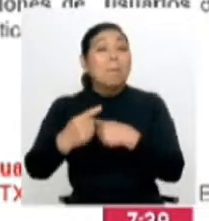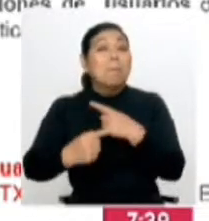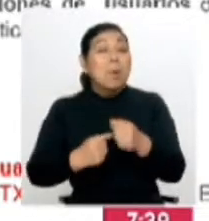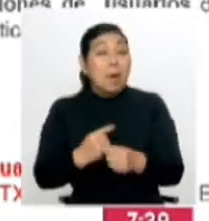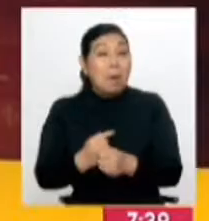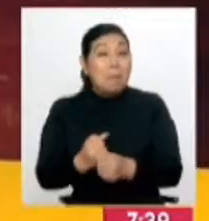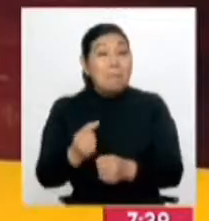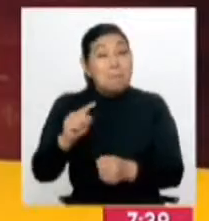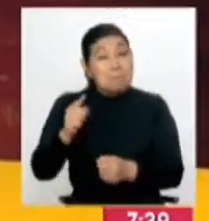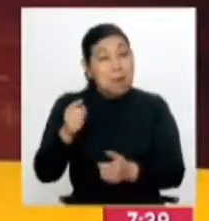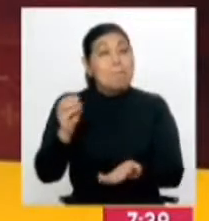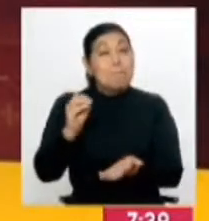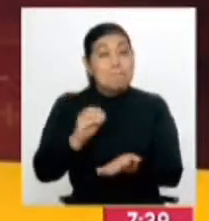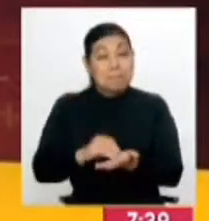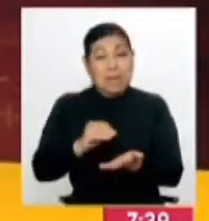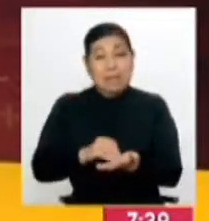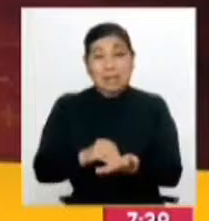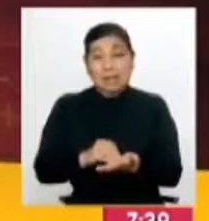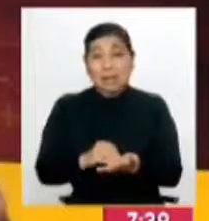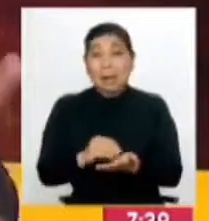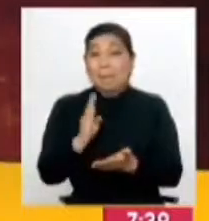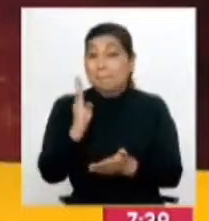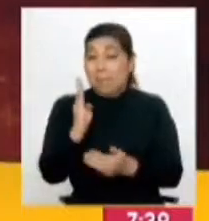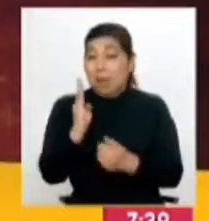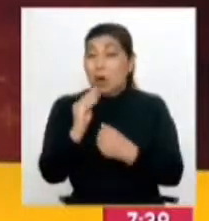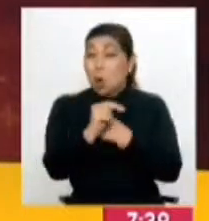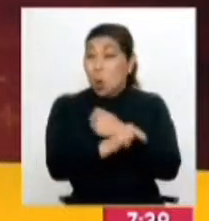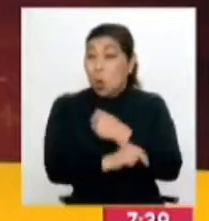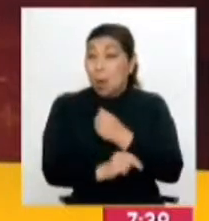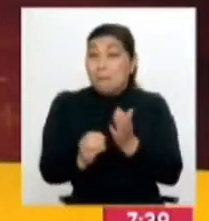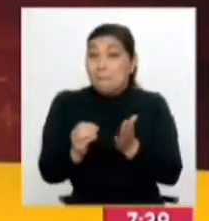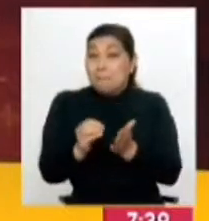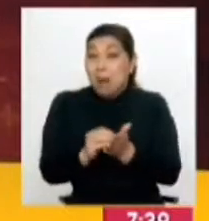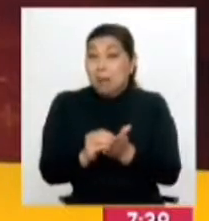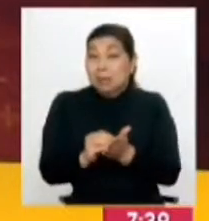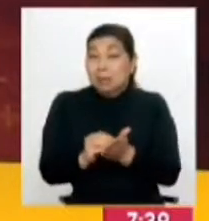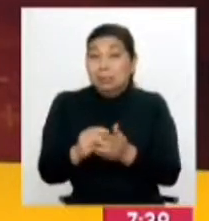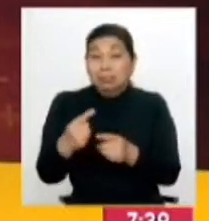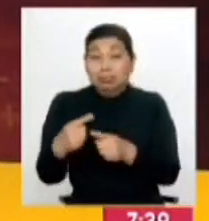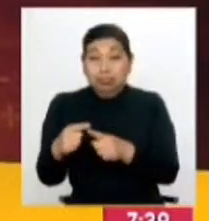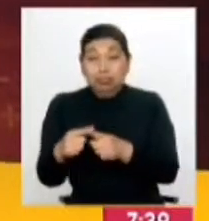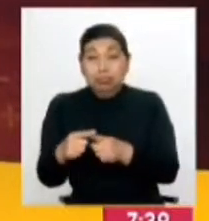año es 1.000 más. Y esto haría del Banco de la Nación el banco con más cajeros